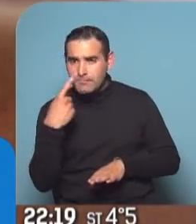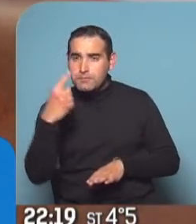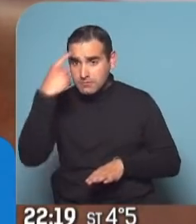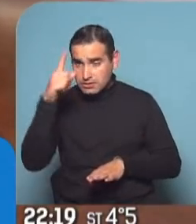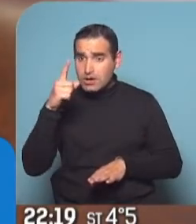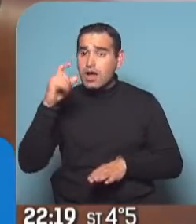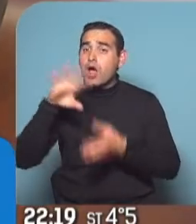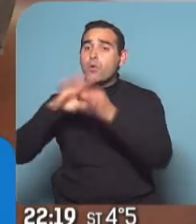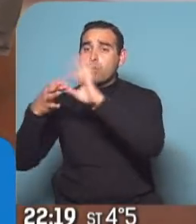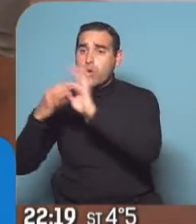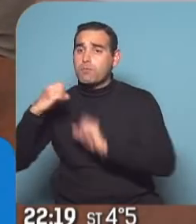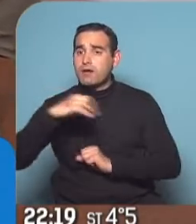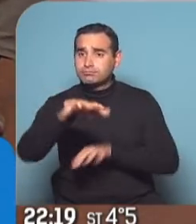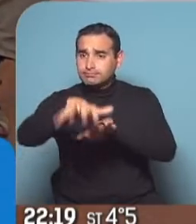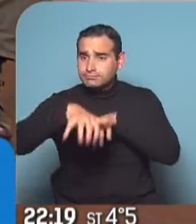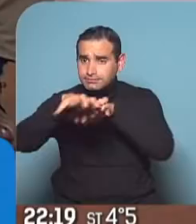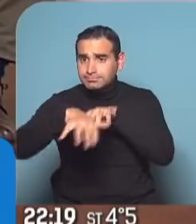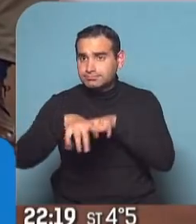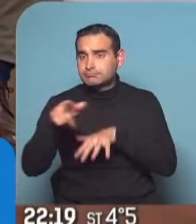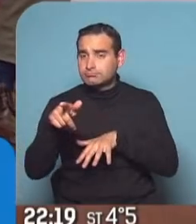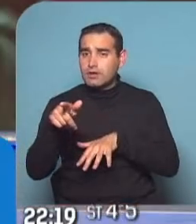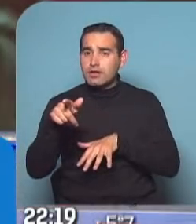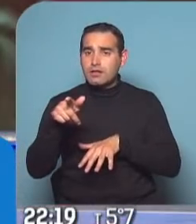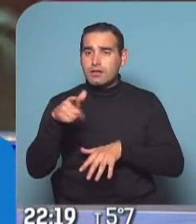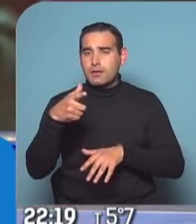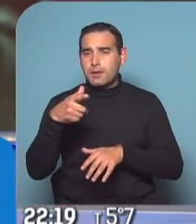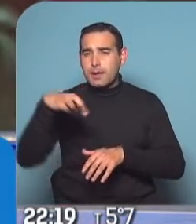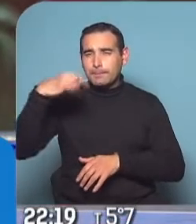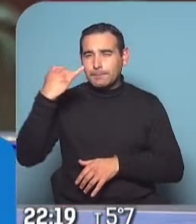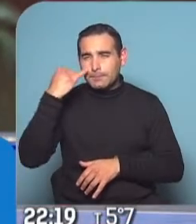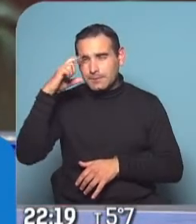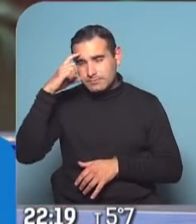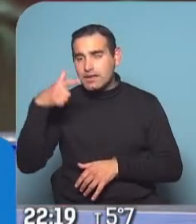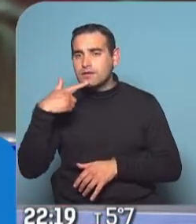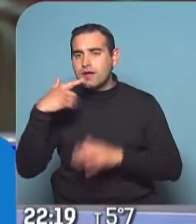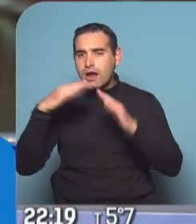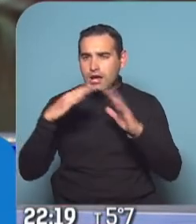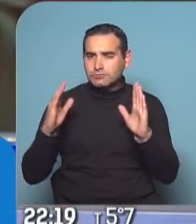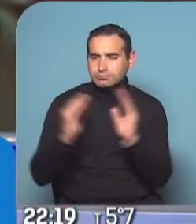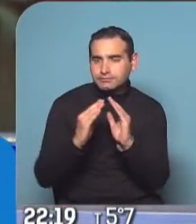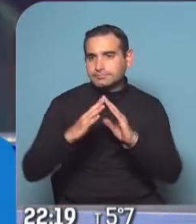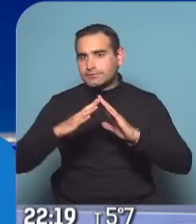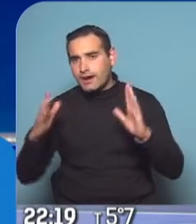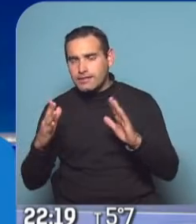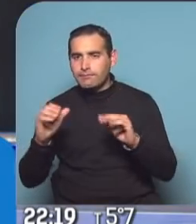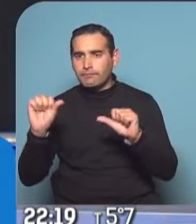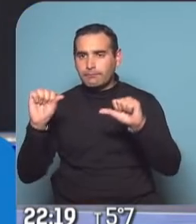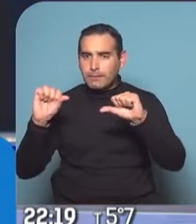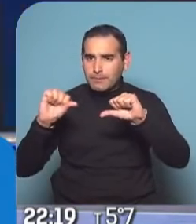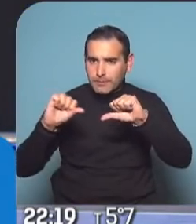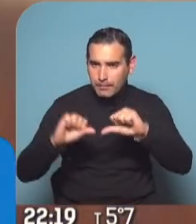europea hoy día es una agricultura en la cual la mediana y pequeña propiedad tienden a declinar, digamos. Cuando